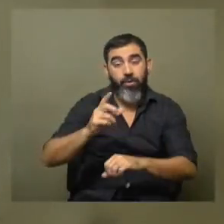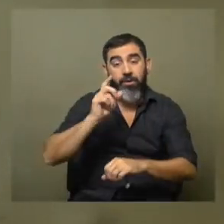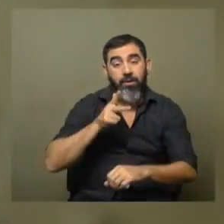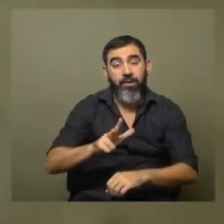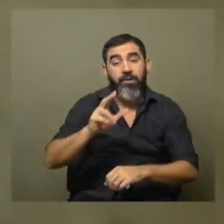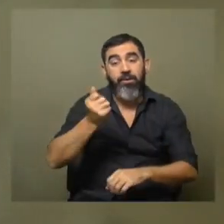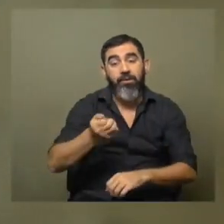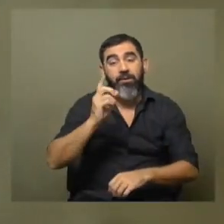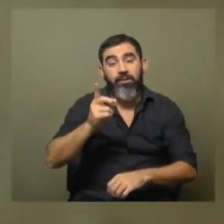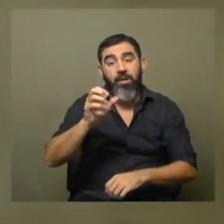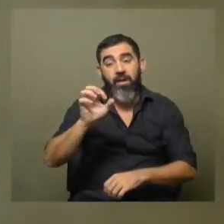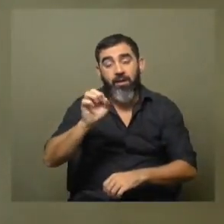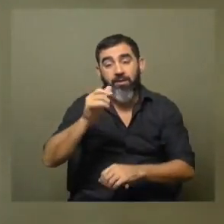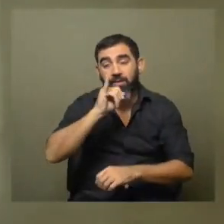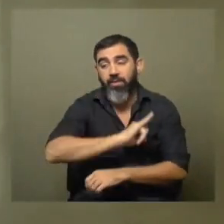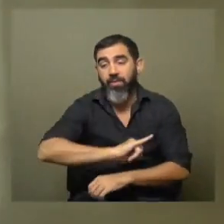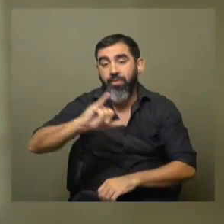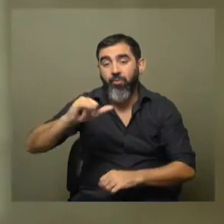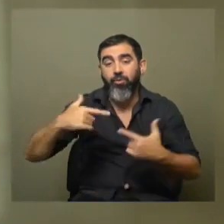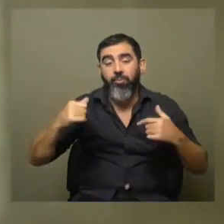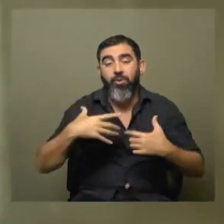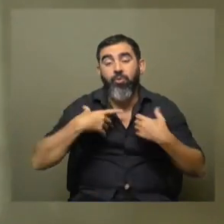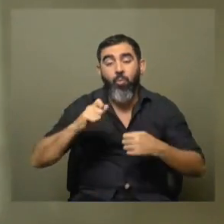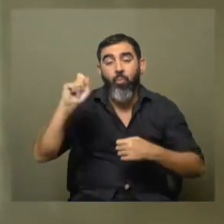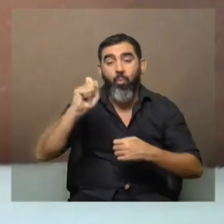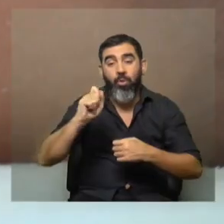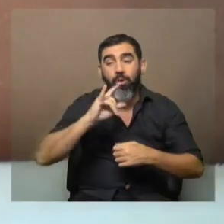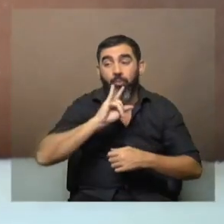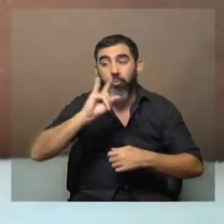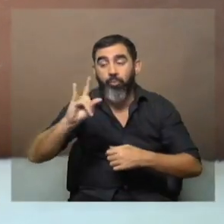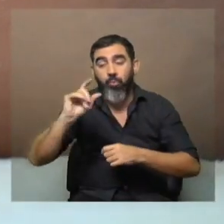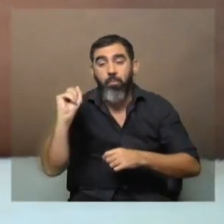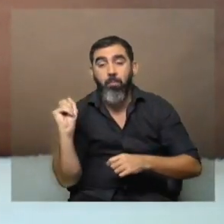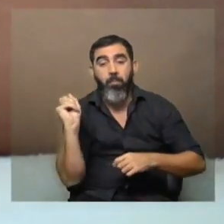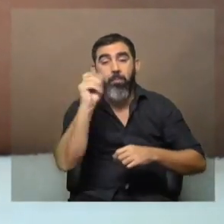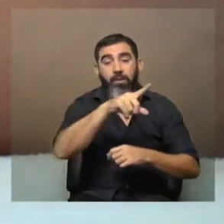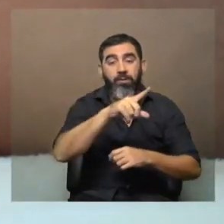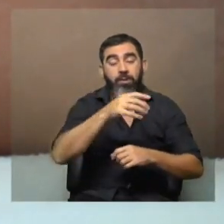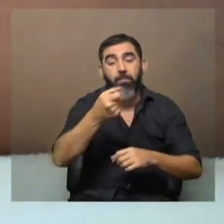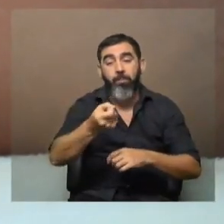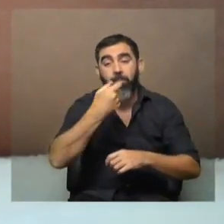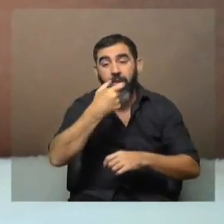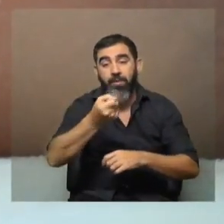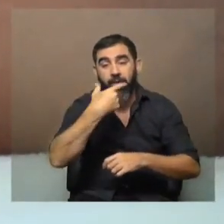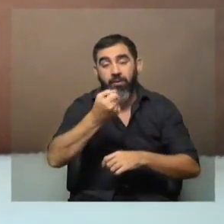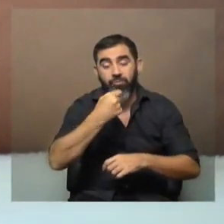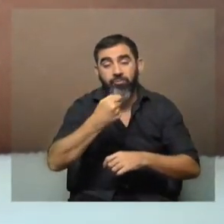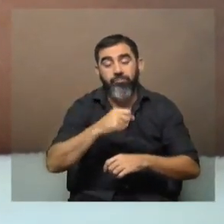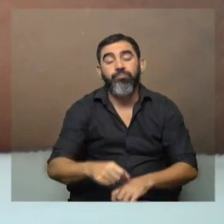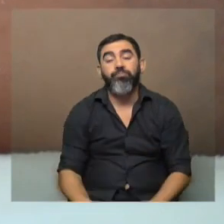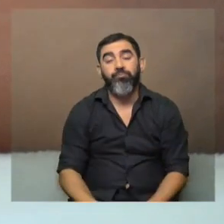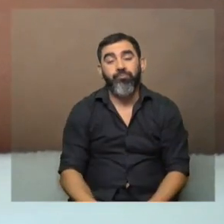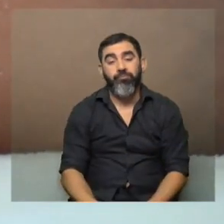con Trypanosoma cruzi, se hace la denuncia al Ministerio de Salud Pública y el Ministerio de Salud Pública envía la medicación para que el niño se